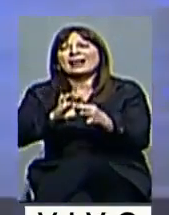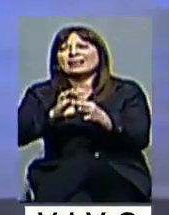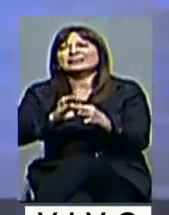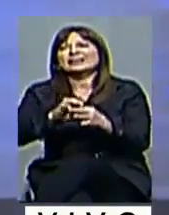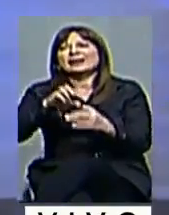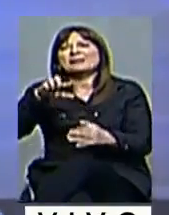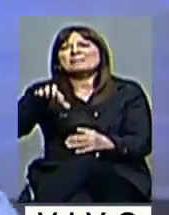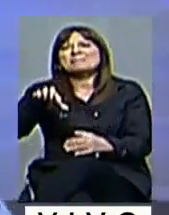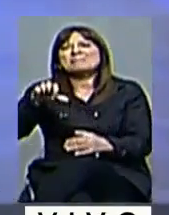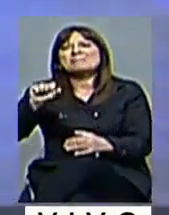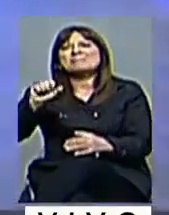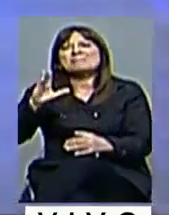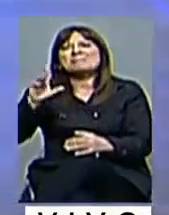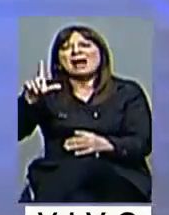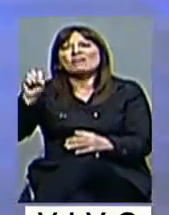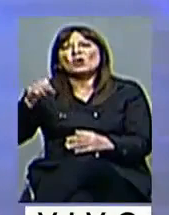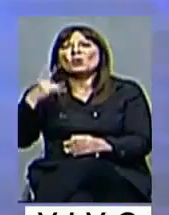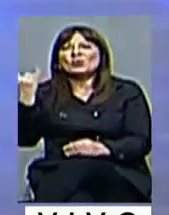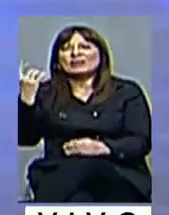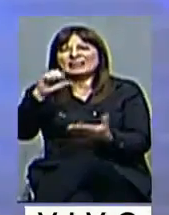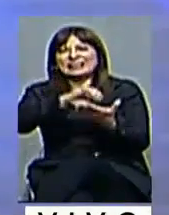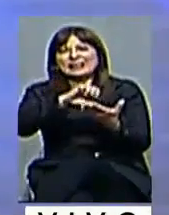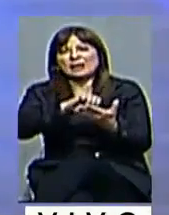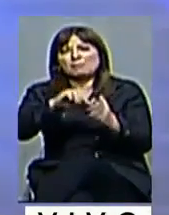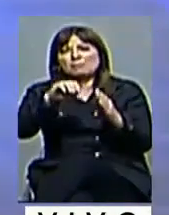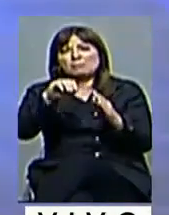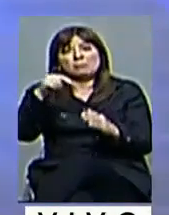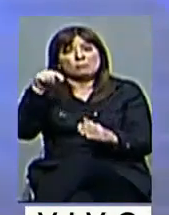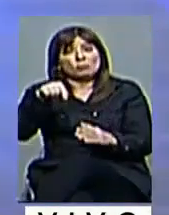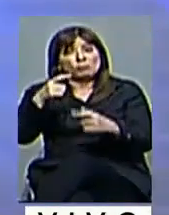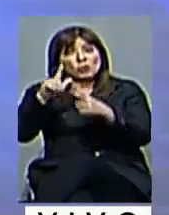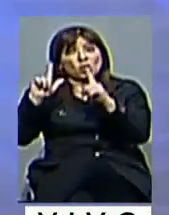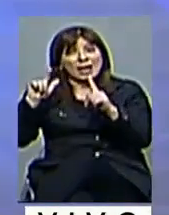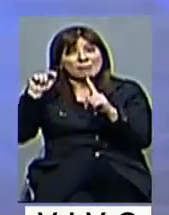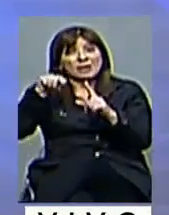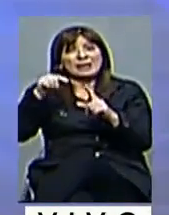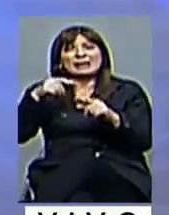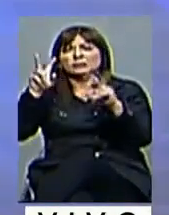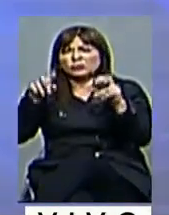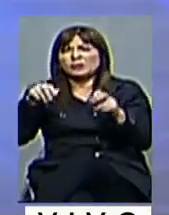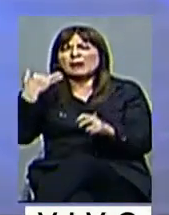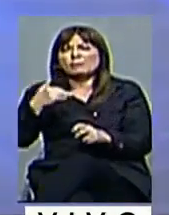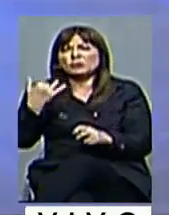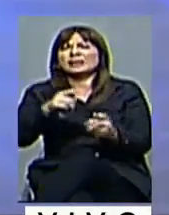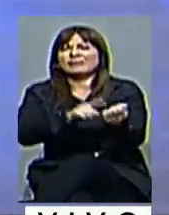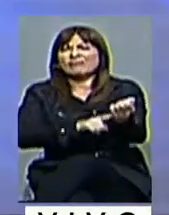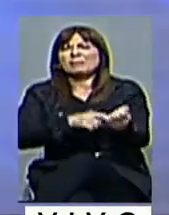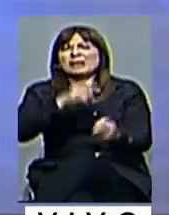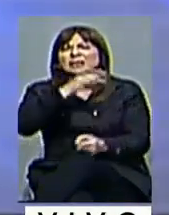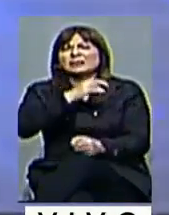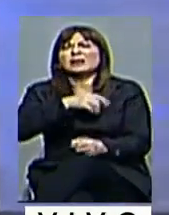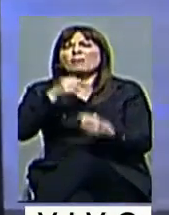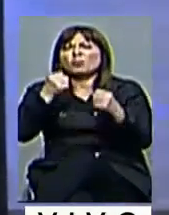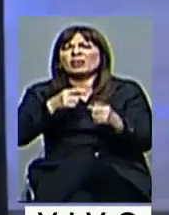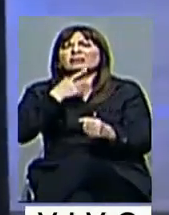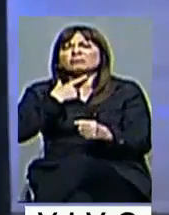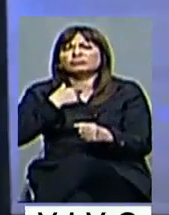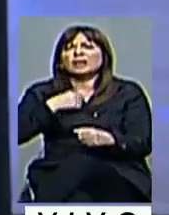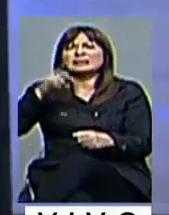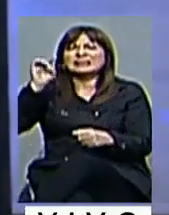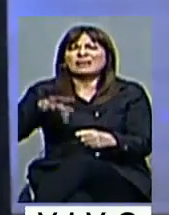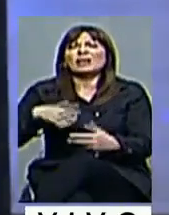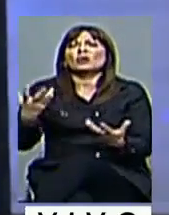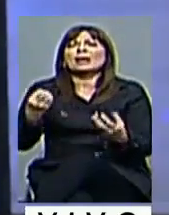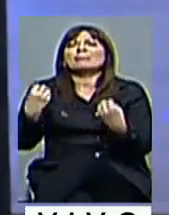primero, a Universidad Central, este programa, no solo el de hoy, sino que el hecho de que pongan estos temas, que la familia chilena pueda interesarse en lo que está pasando en tu